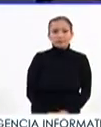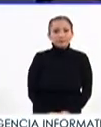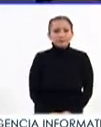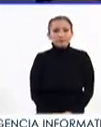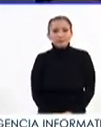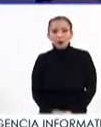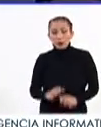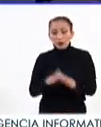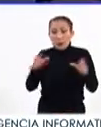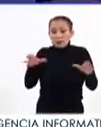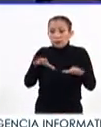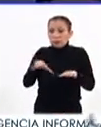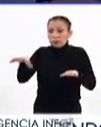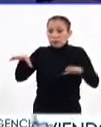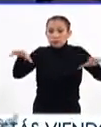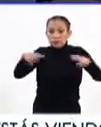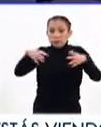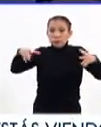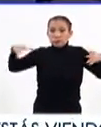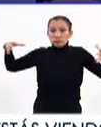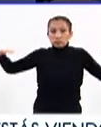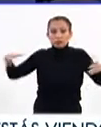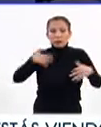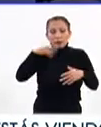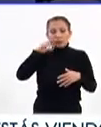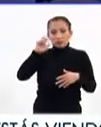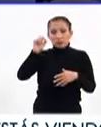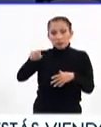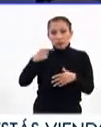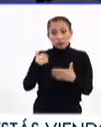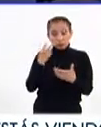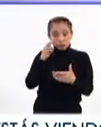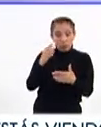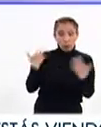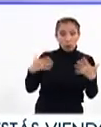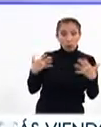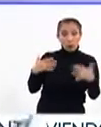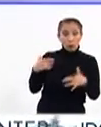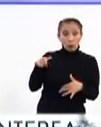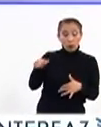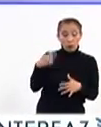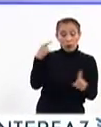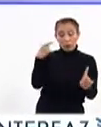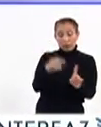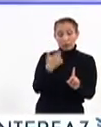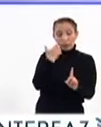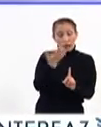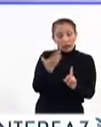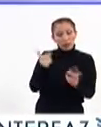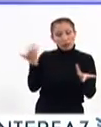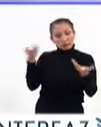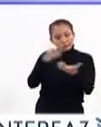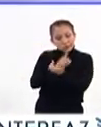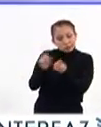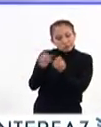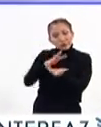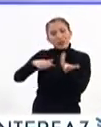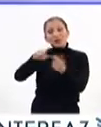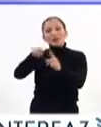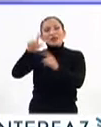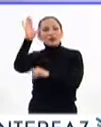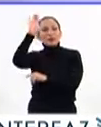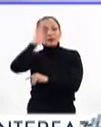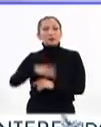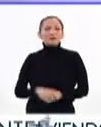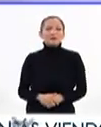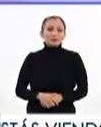Claro. El crecimiento está siendo inminente por precisamente objetivo que buscan, que es la interacción entre diferentes